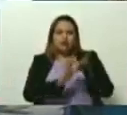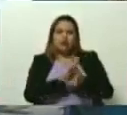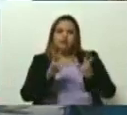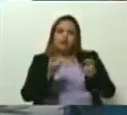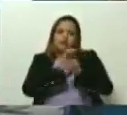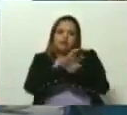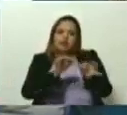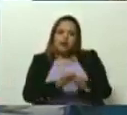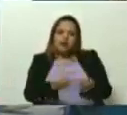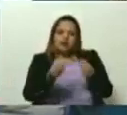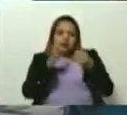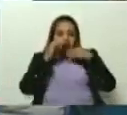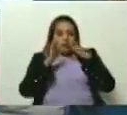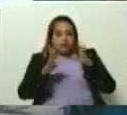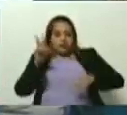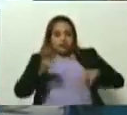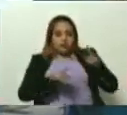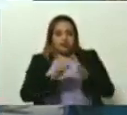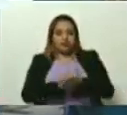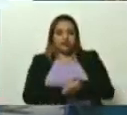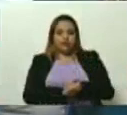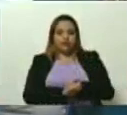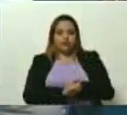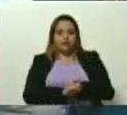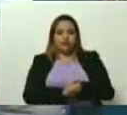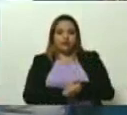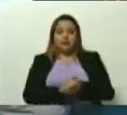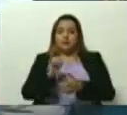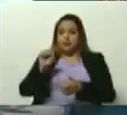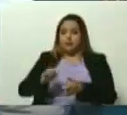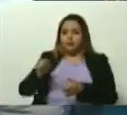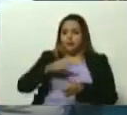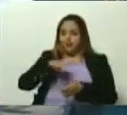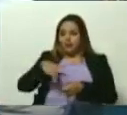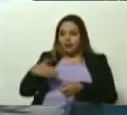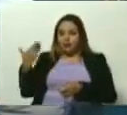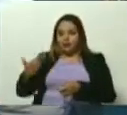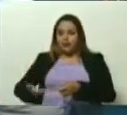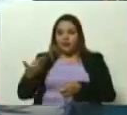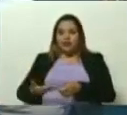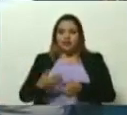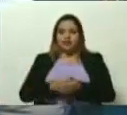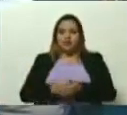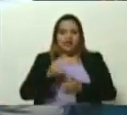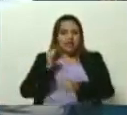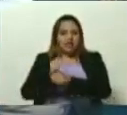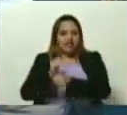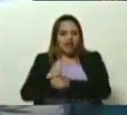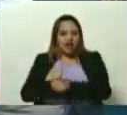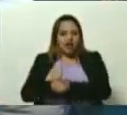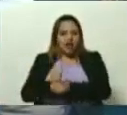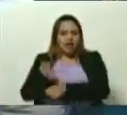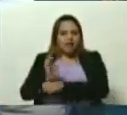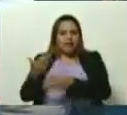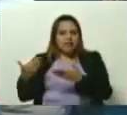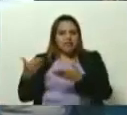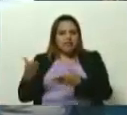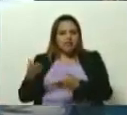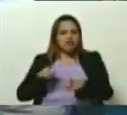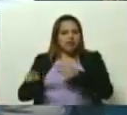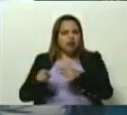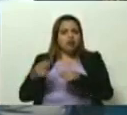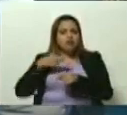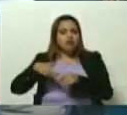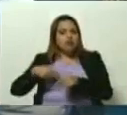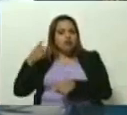se está abordando en esta Expo. Sí, bueno, para nosotros es fundamental la gestión de riesgo. De hecho, bueno, nosotros tenemos